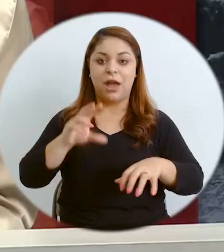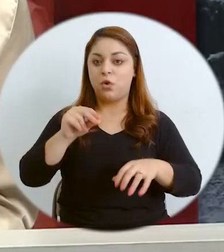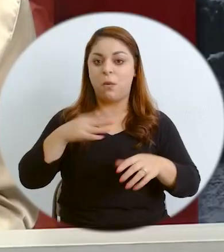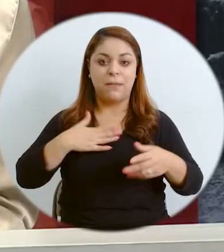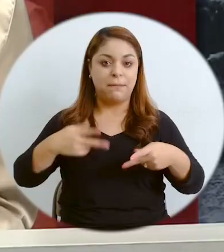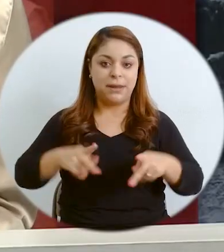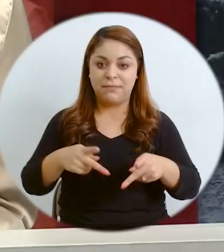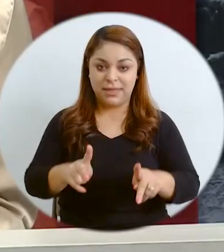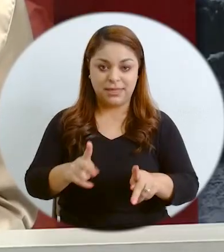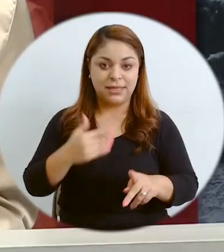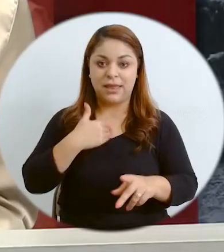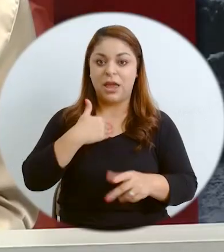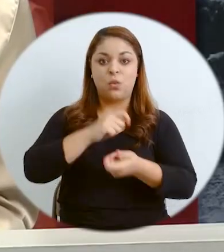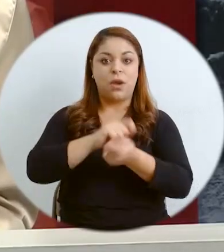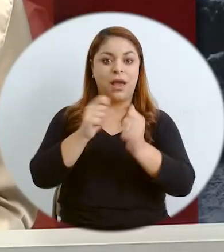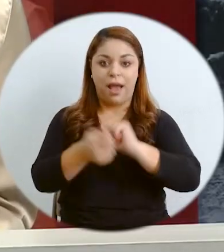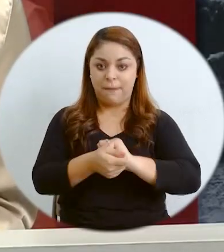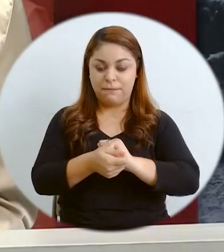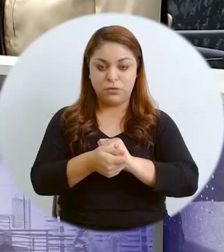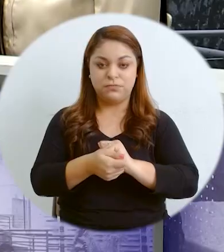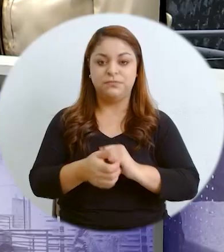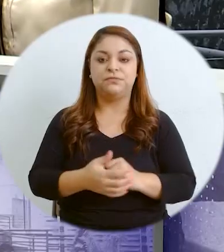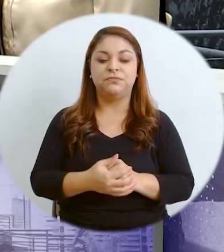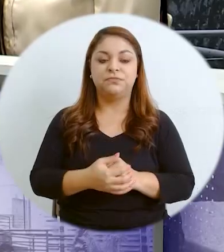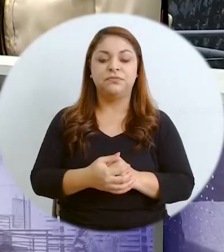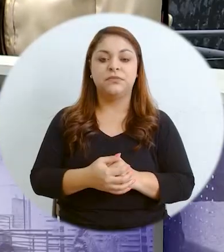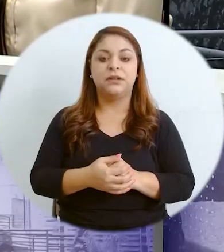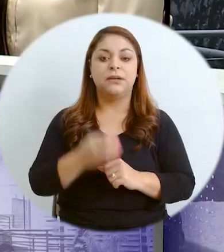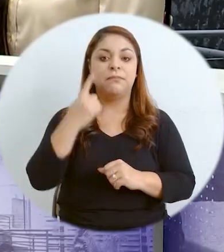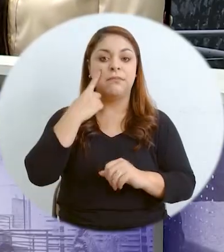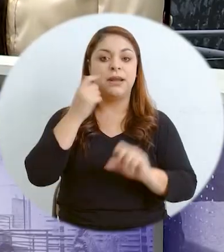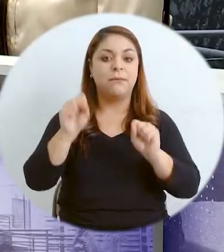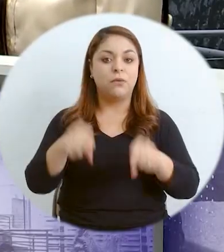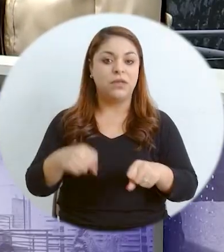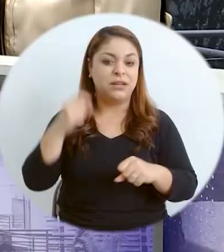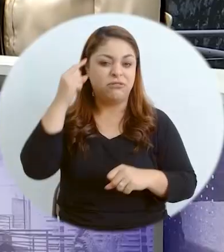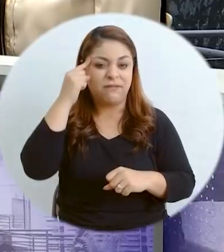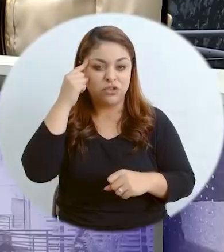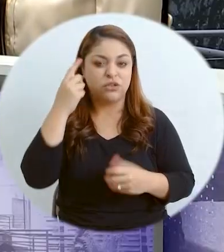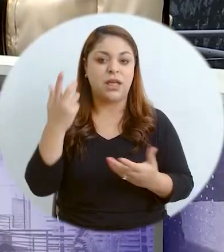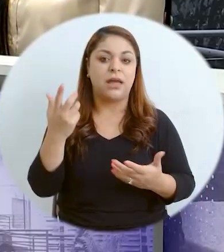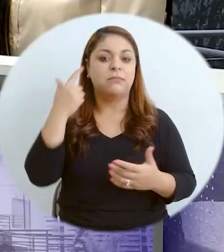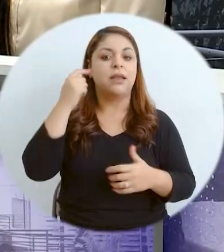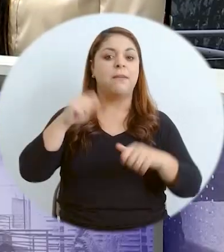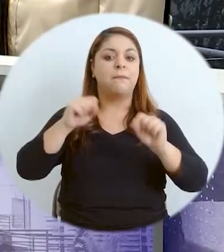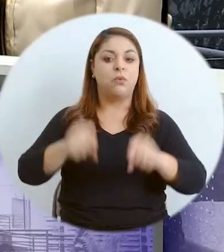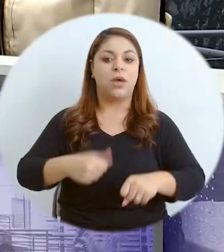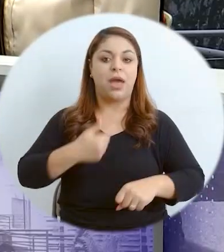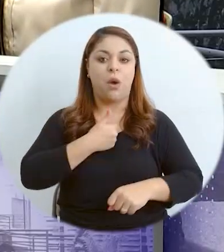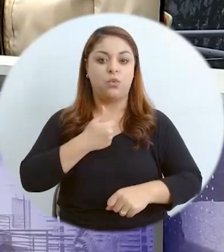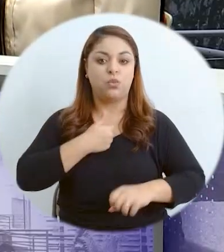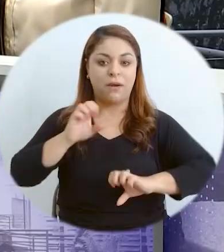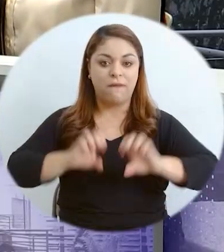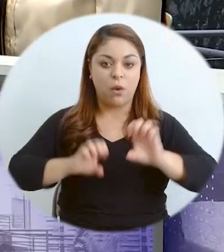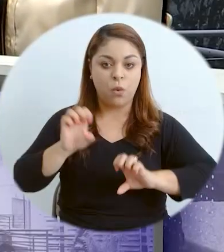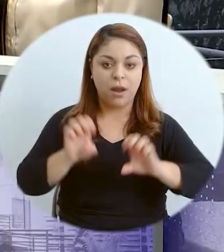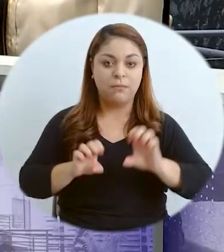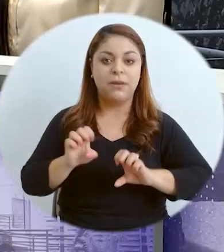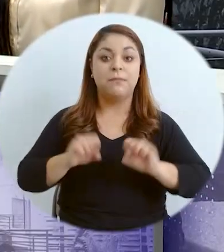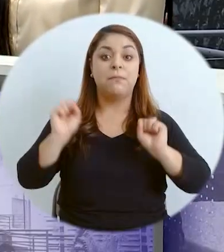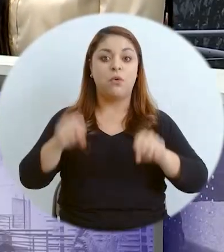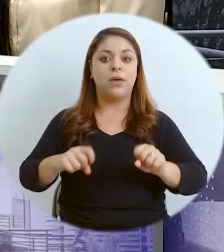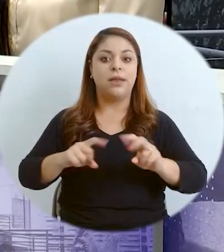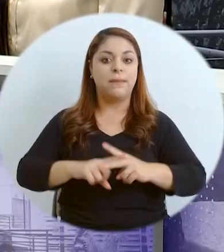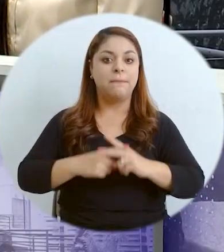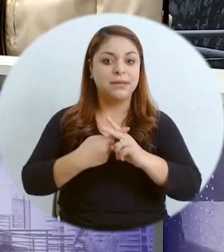permite generar un cambio, si yo no saco un espacio para poder reflexionar, para poder autoevaluarme, para poder